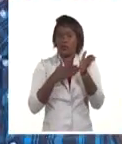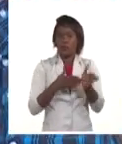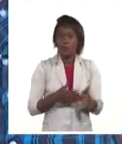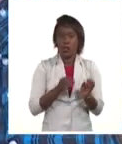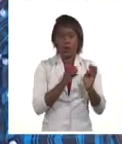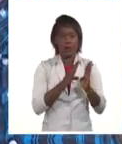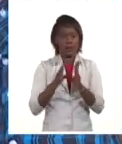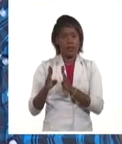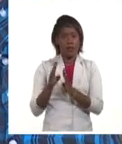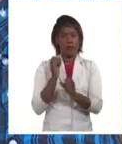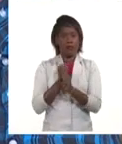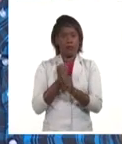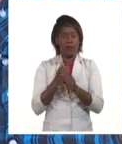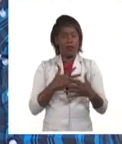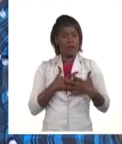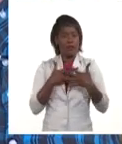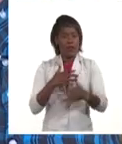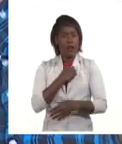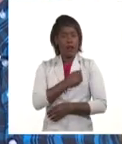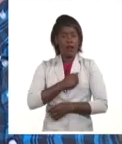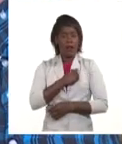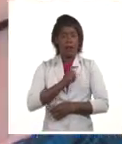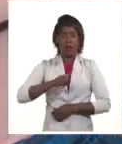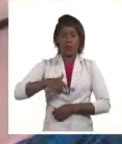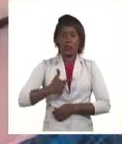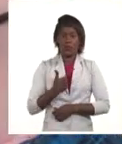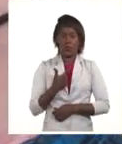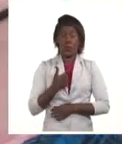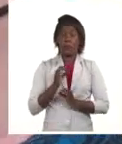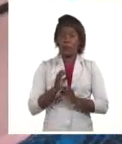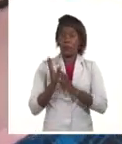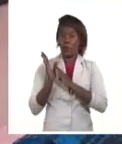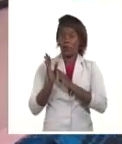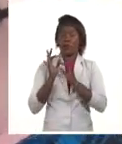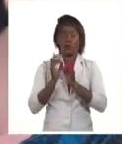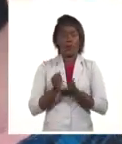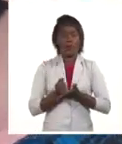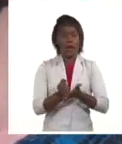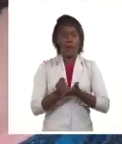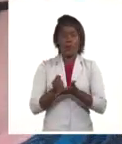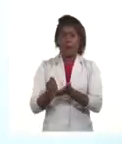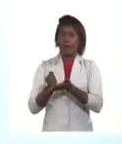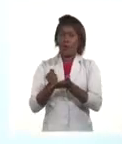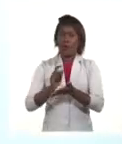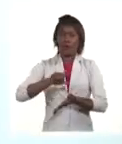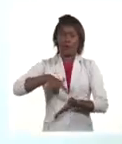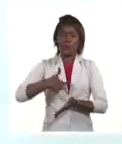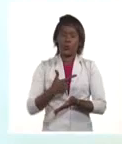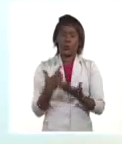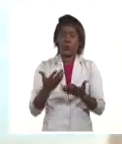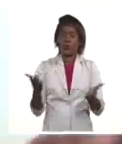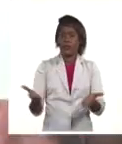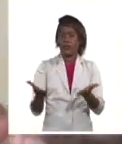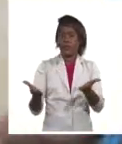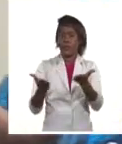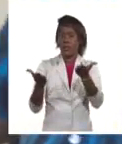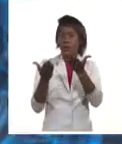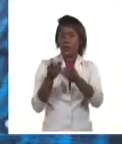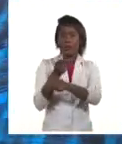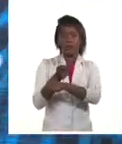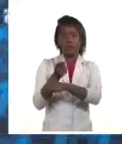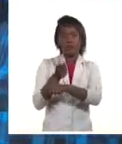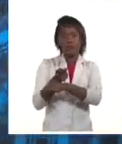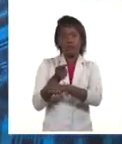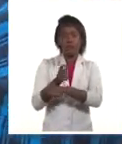danza. Fernando Medrano Virella es un promotor cultural de aportes significativos en la formación y desempeño de la creación